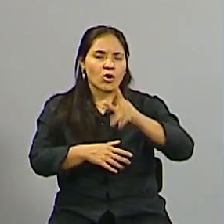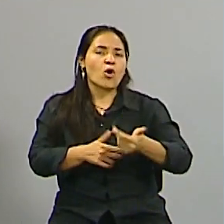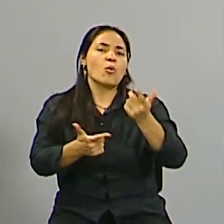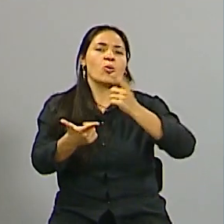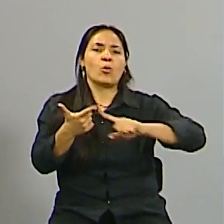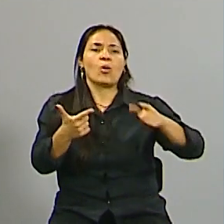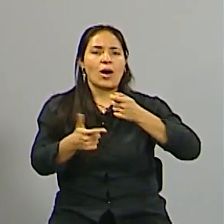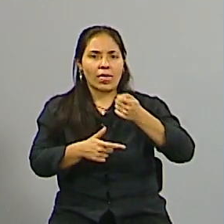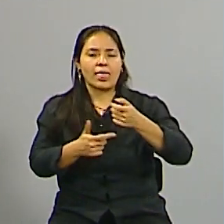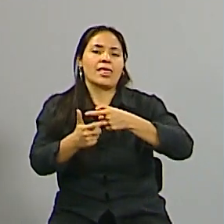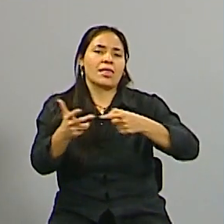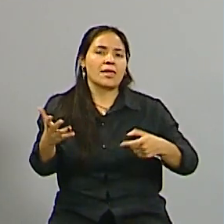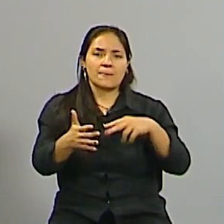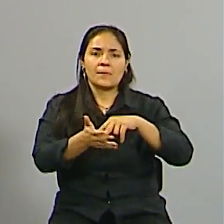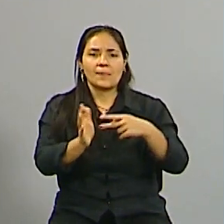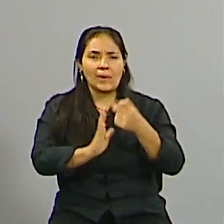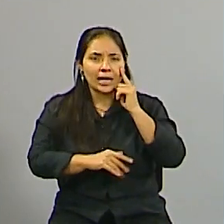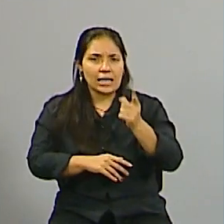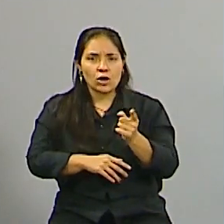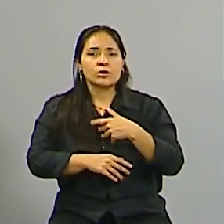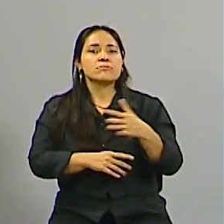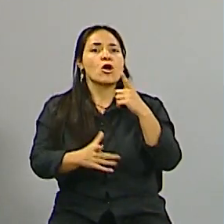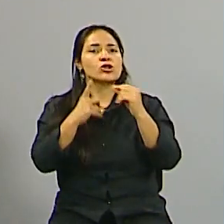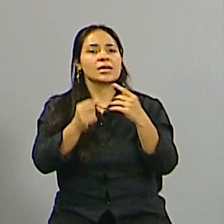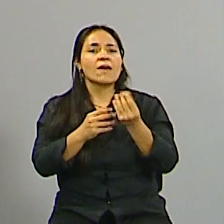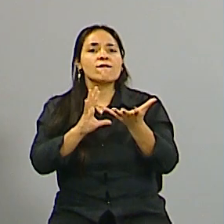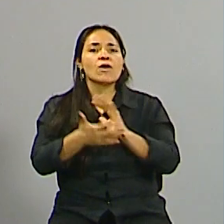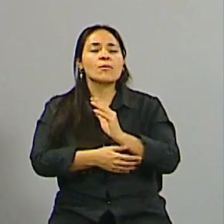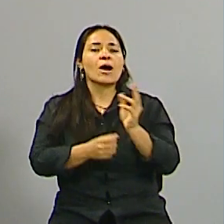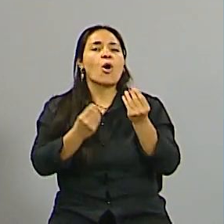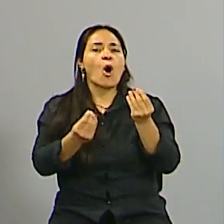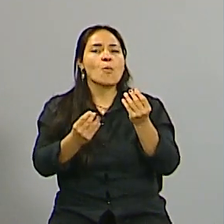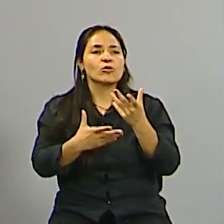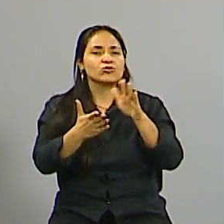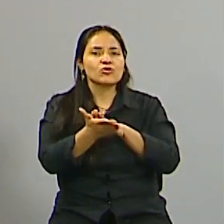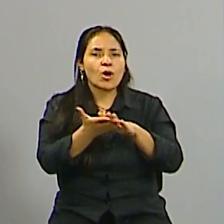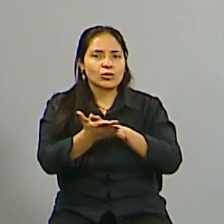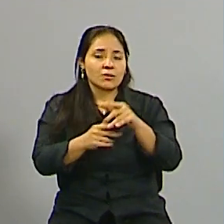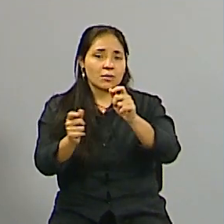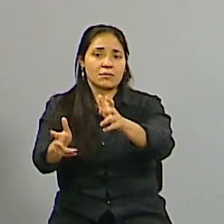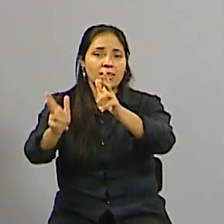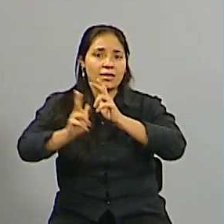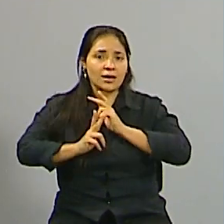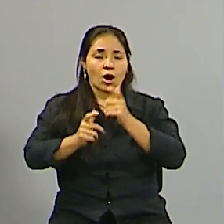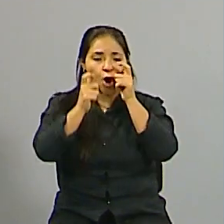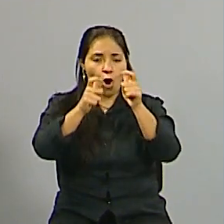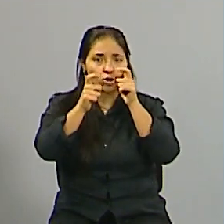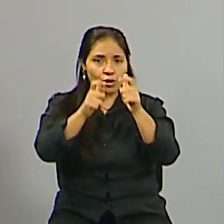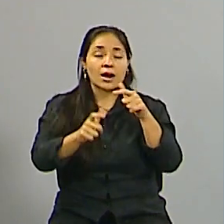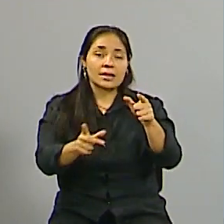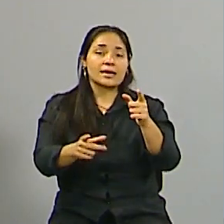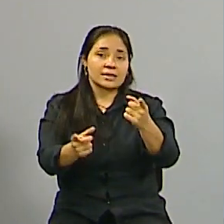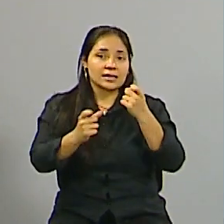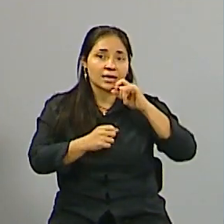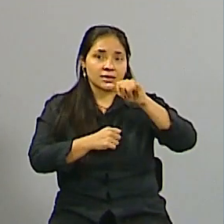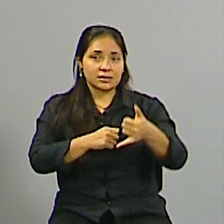lamentables de inseguridad. ¿Qué es lo que te reclaman y cómo pueden llegar con la seguridad? Porque vos hacías referencia al monitoreo que es necesario